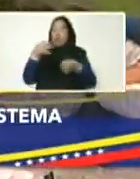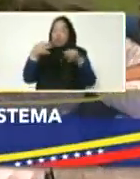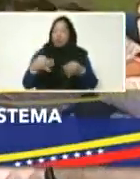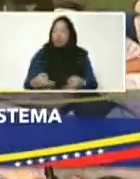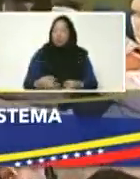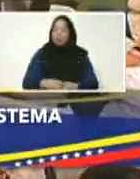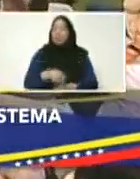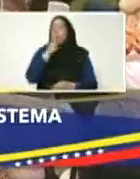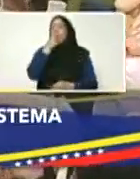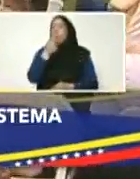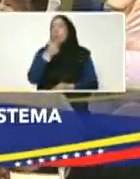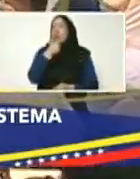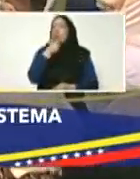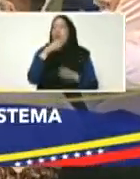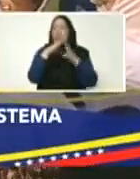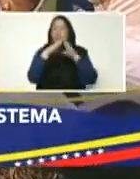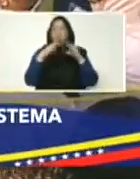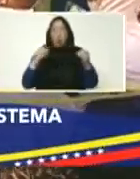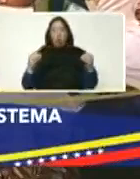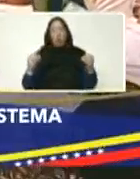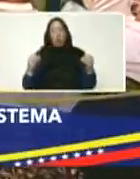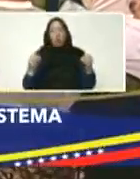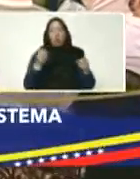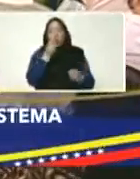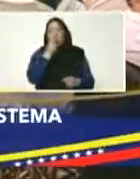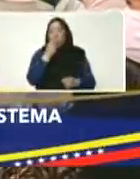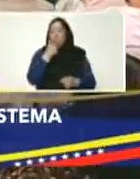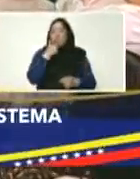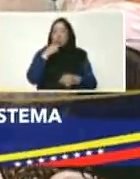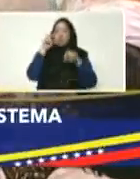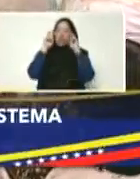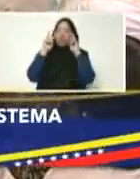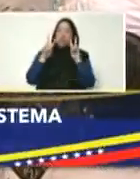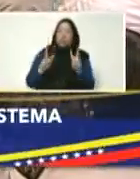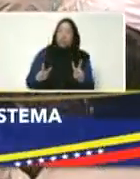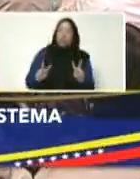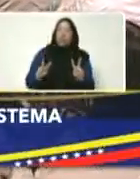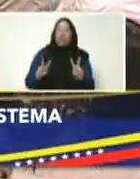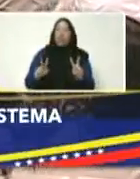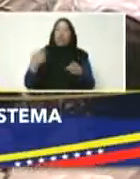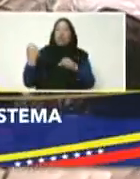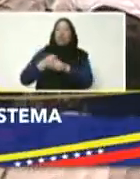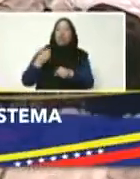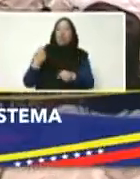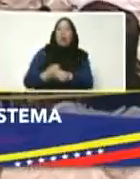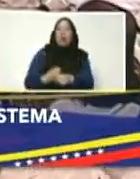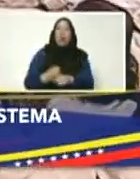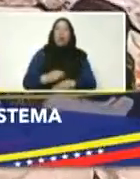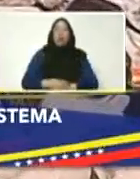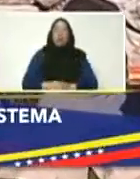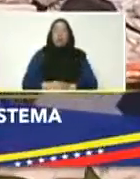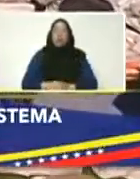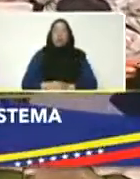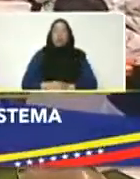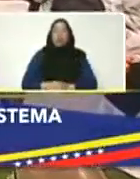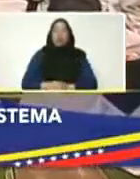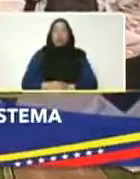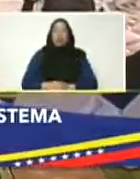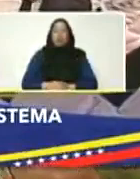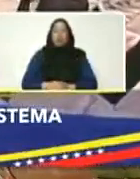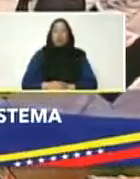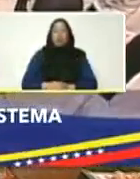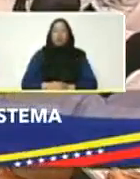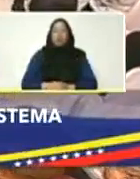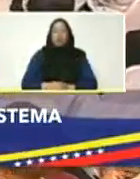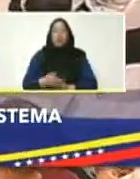Miren qué bonito todo lo que vamos construyendo. Una doctrina, una visión, manuales de trabajo. No puede